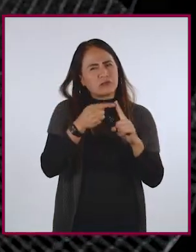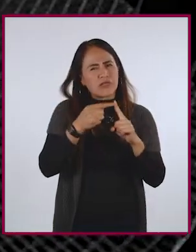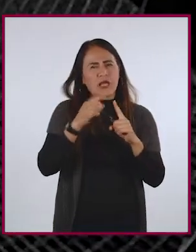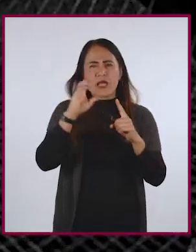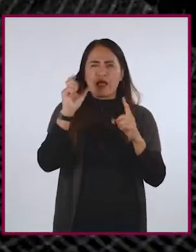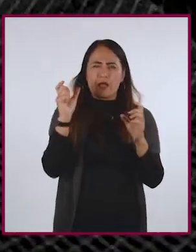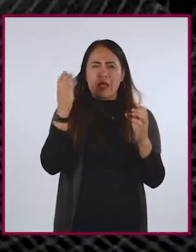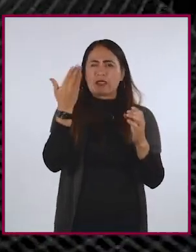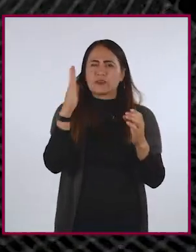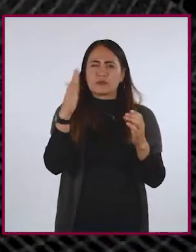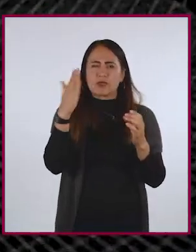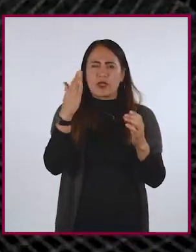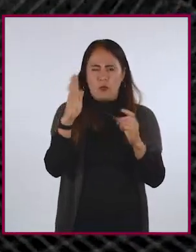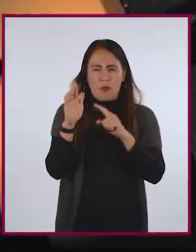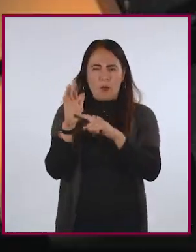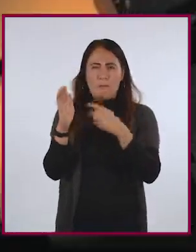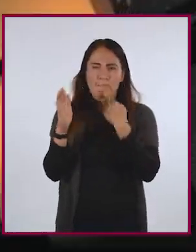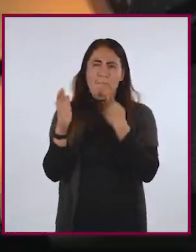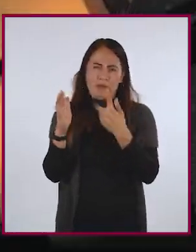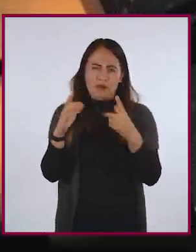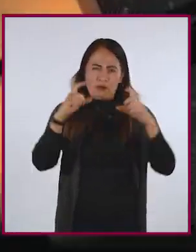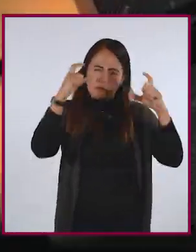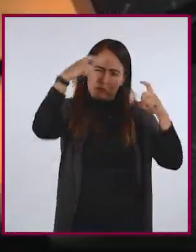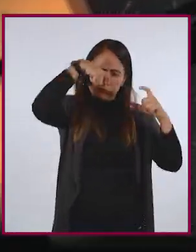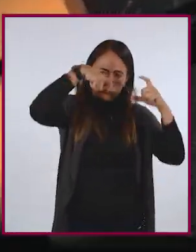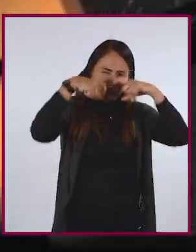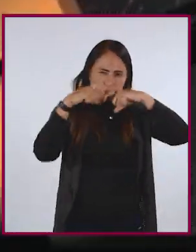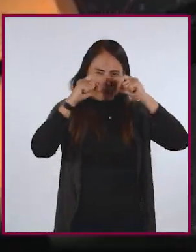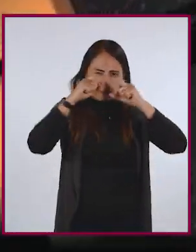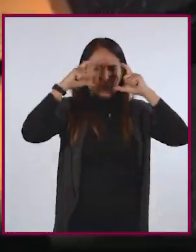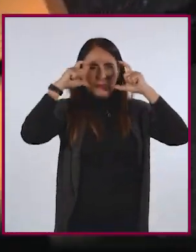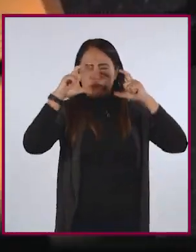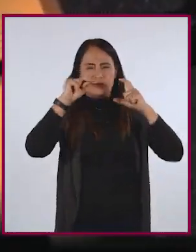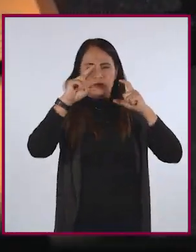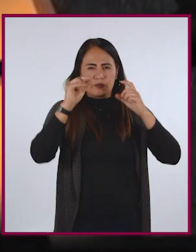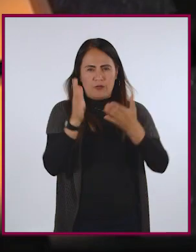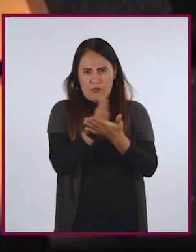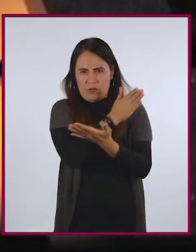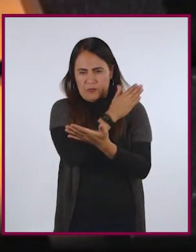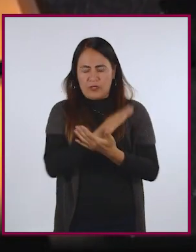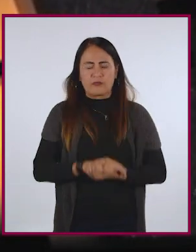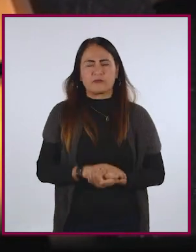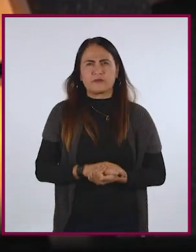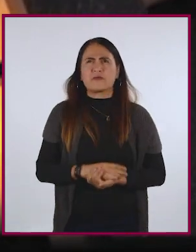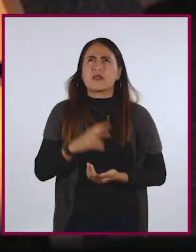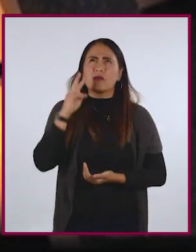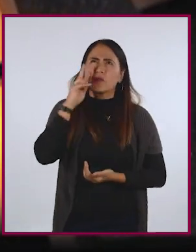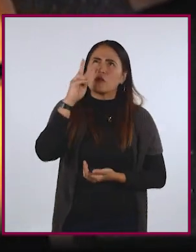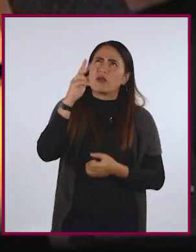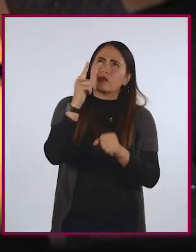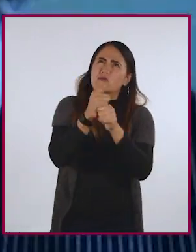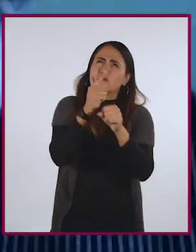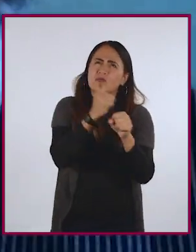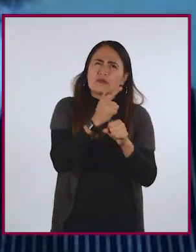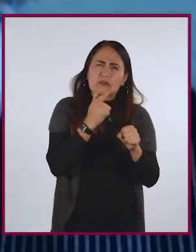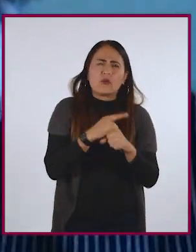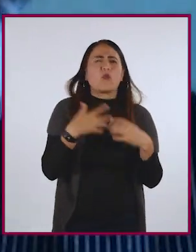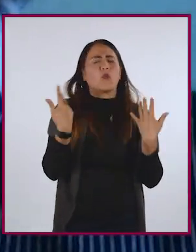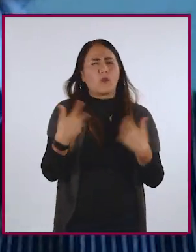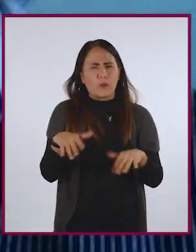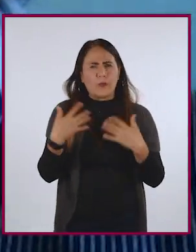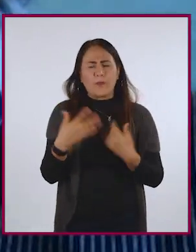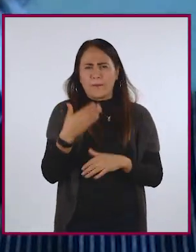con espejos en lugar de lentes. Y las configuraciones que se hacen son muy interesantes, ¿sí?,